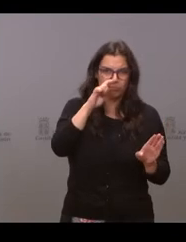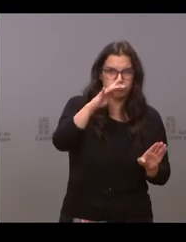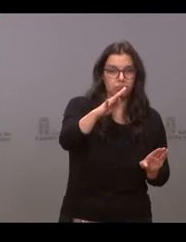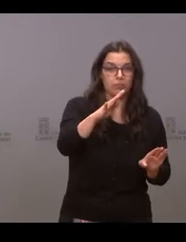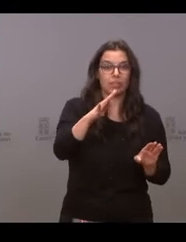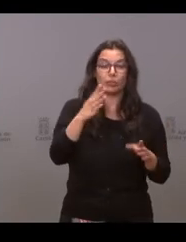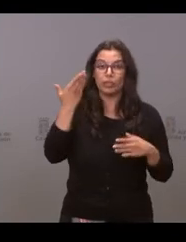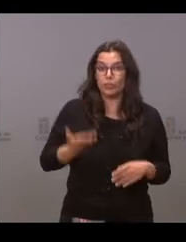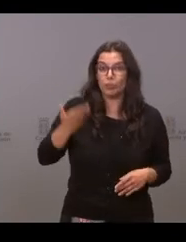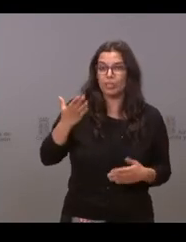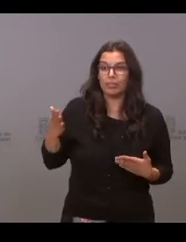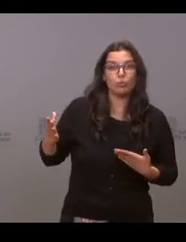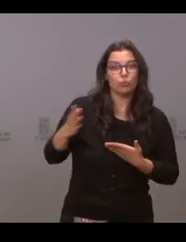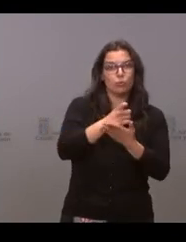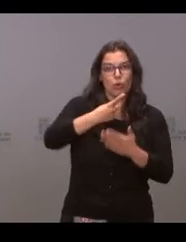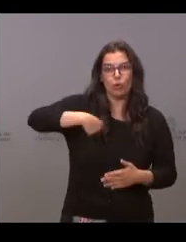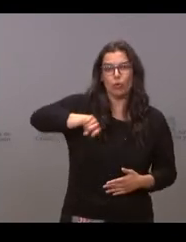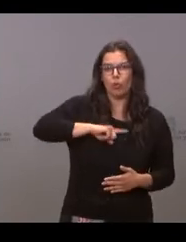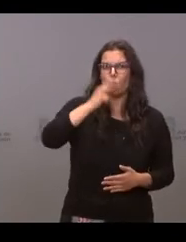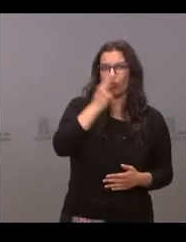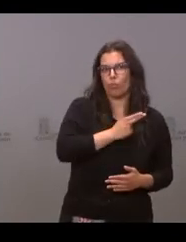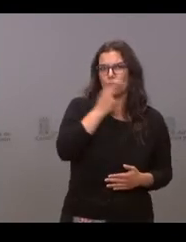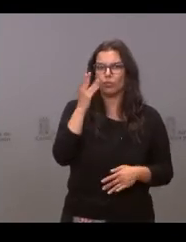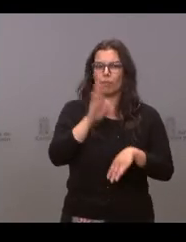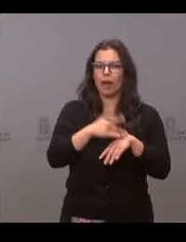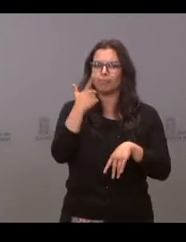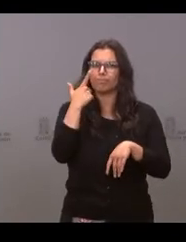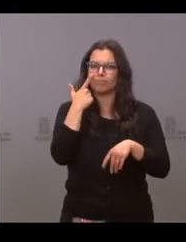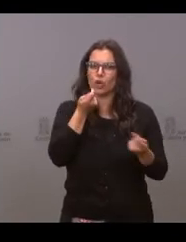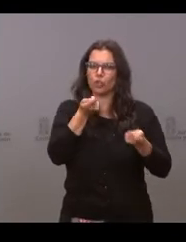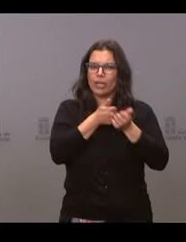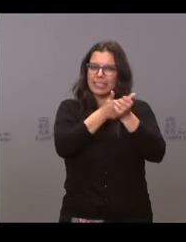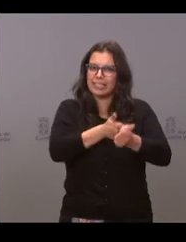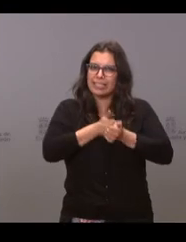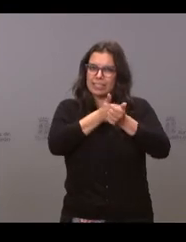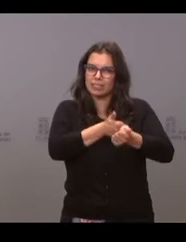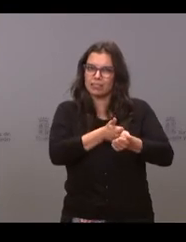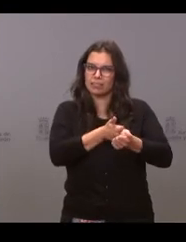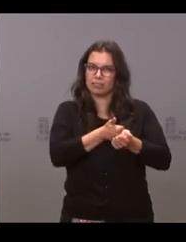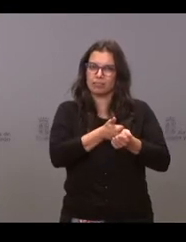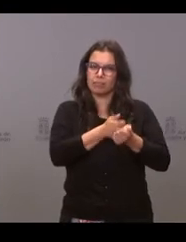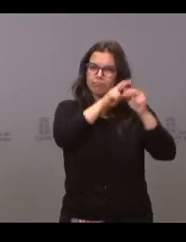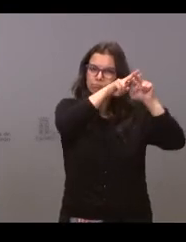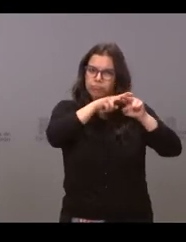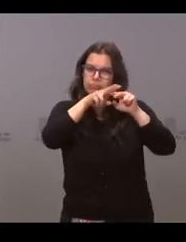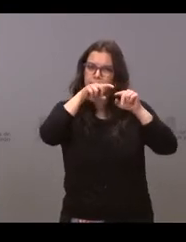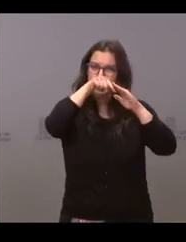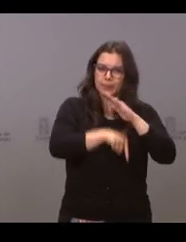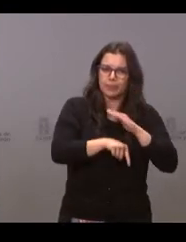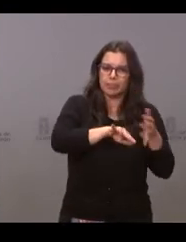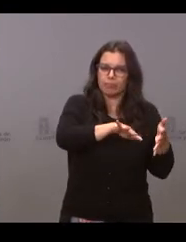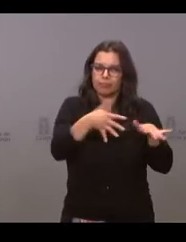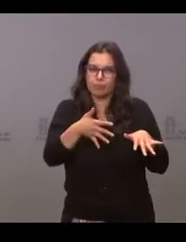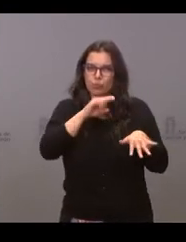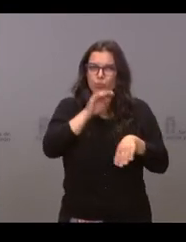nos comprometamos a hacer un seguimiento de los mismos donde analicemos en profundidad el grado de cumplimiento